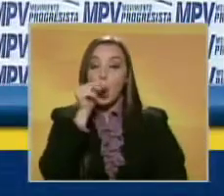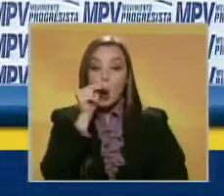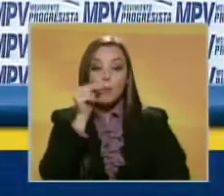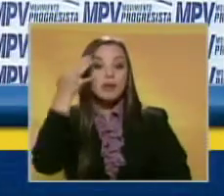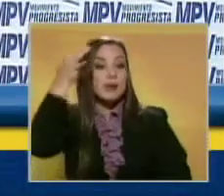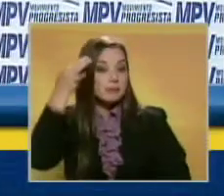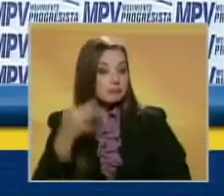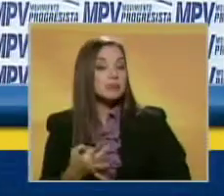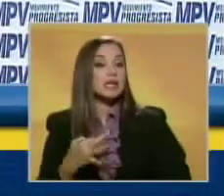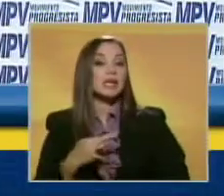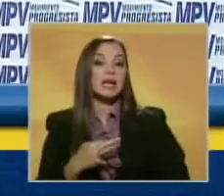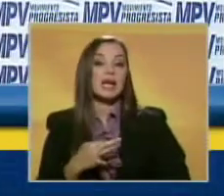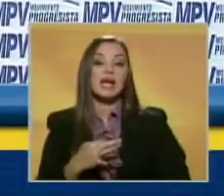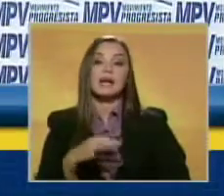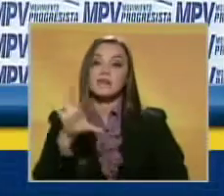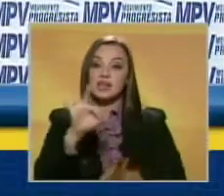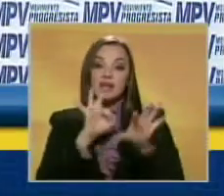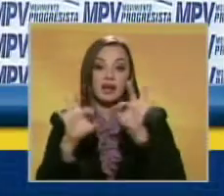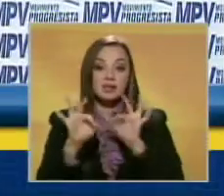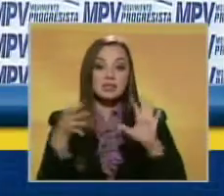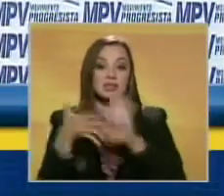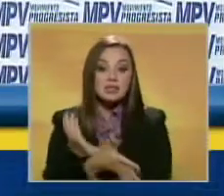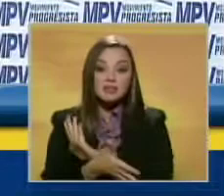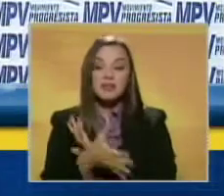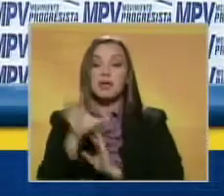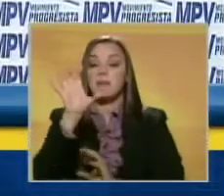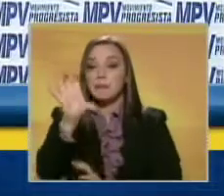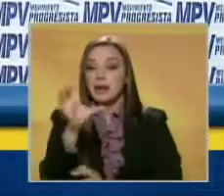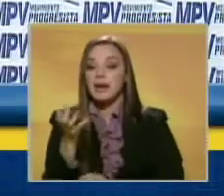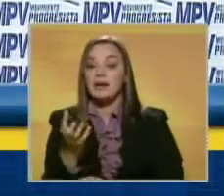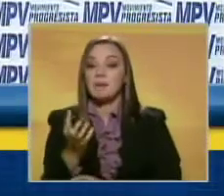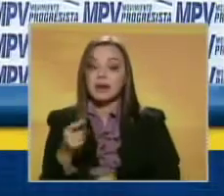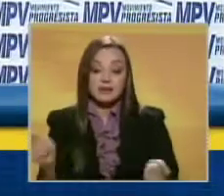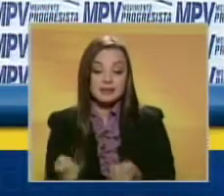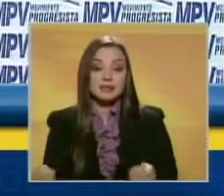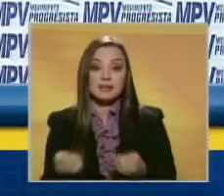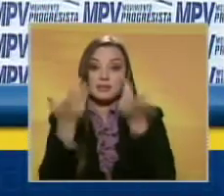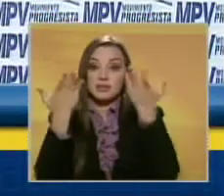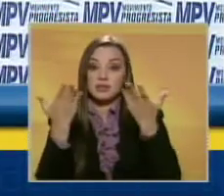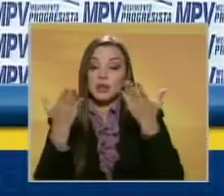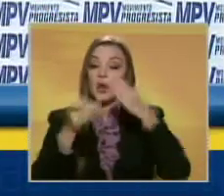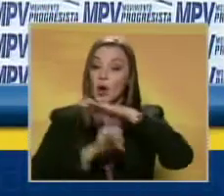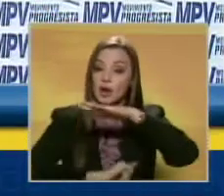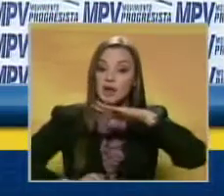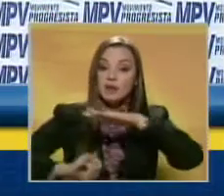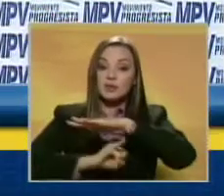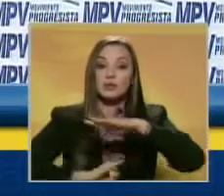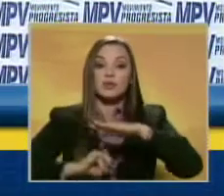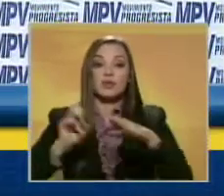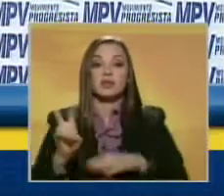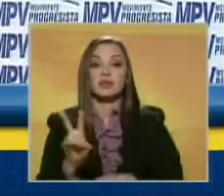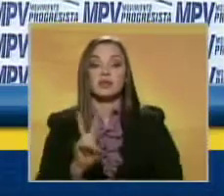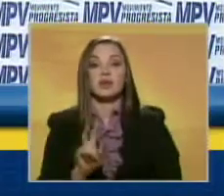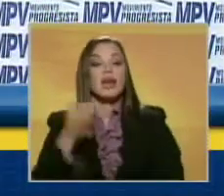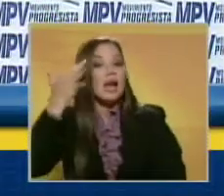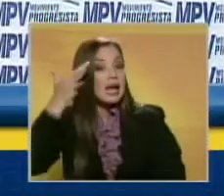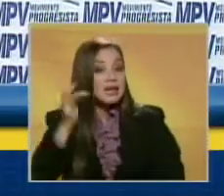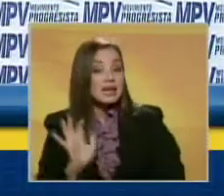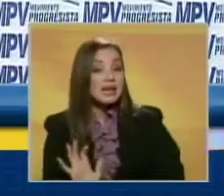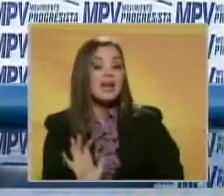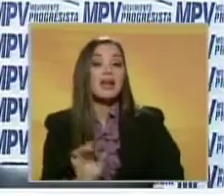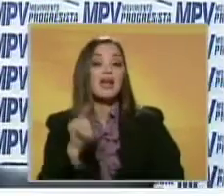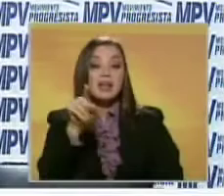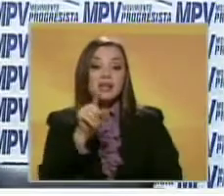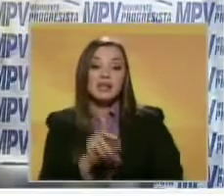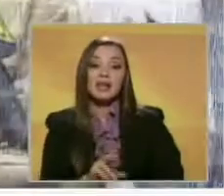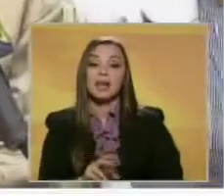que las elecciones parlamentarias significan para el país el rescate de la institucionalidad en Venezuela. Cree que hay unidad en